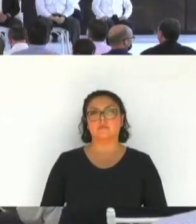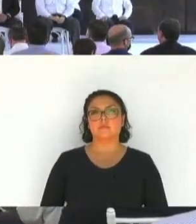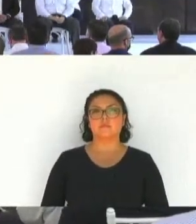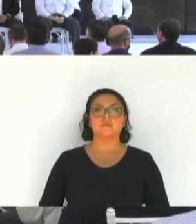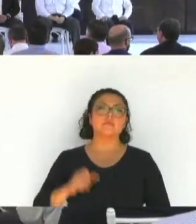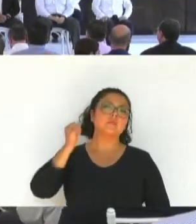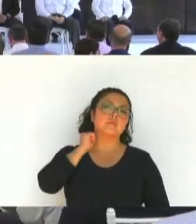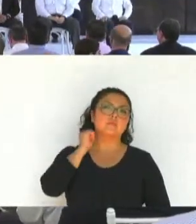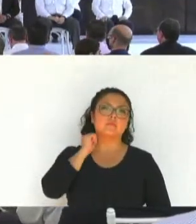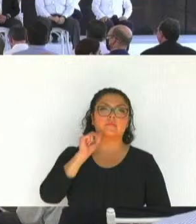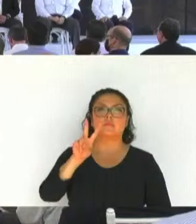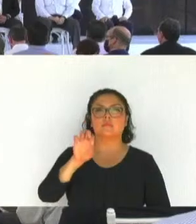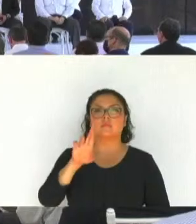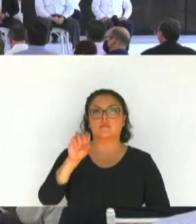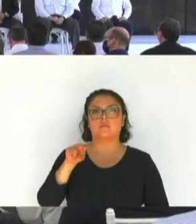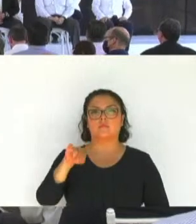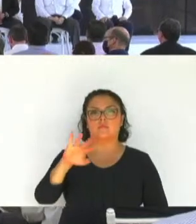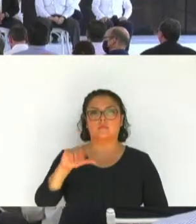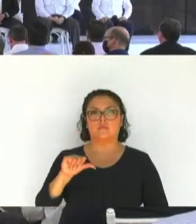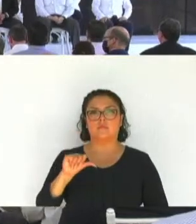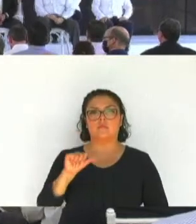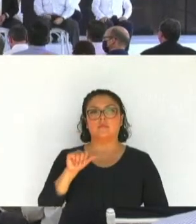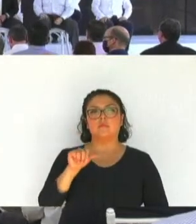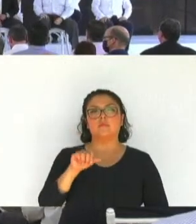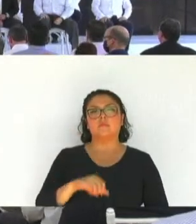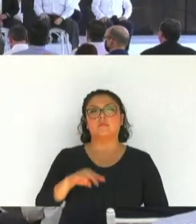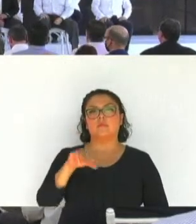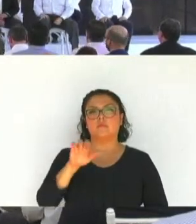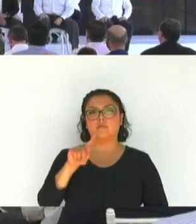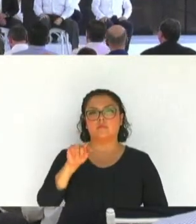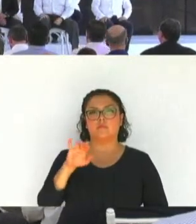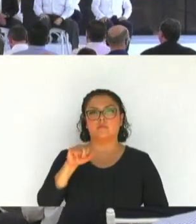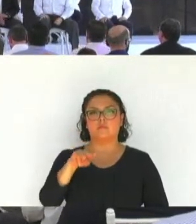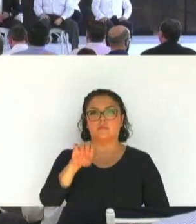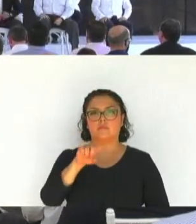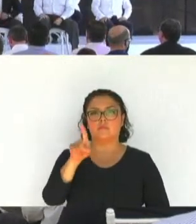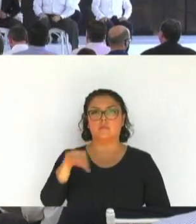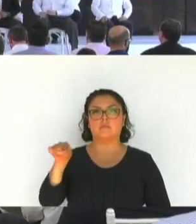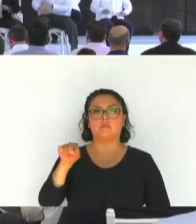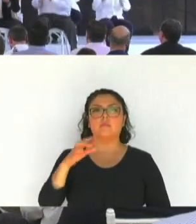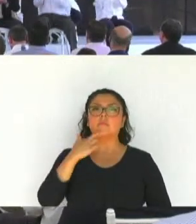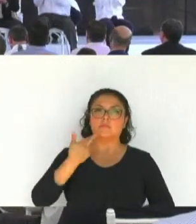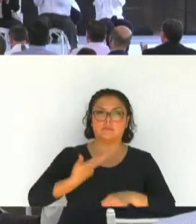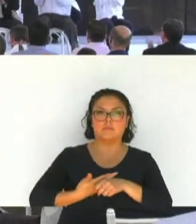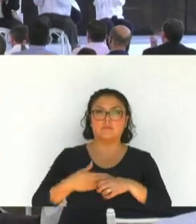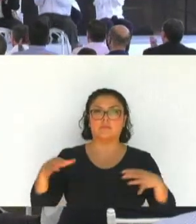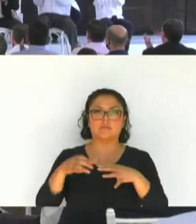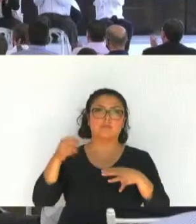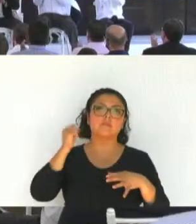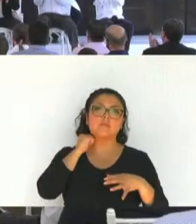Senadora Verónica Martínez García, Vicepresidenta de la Mesa Directiva del Senado.